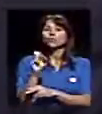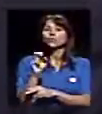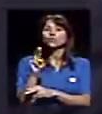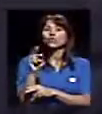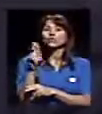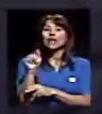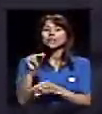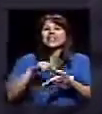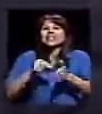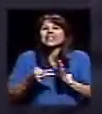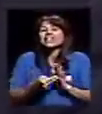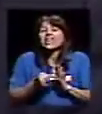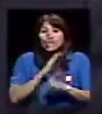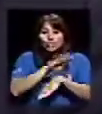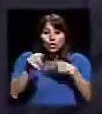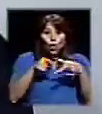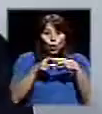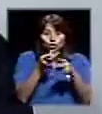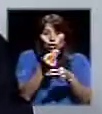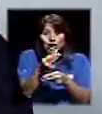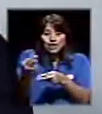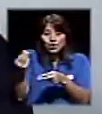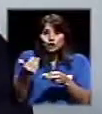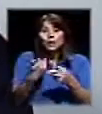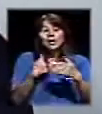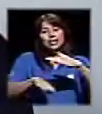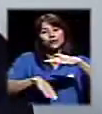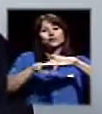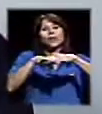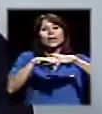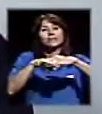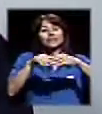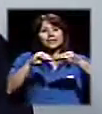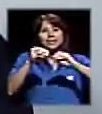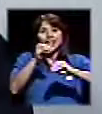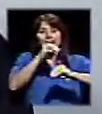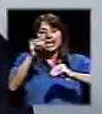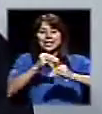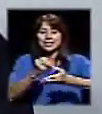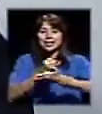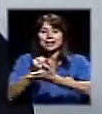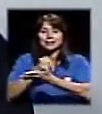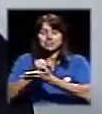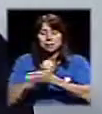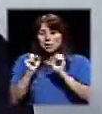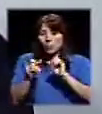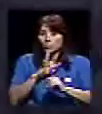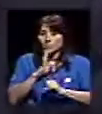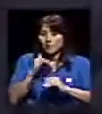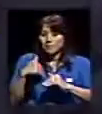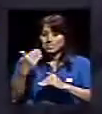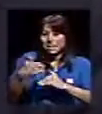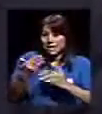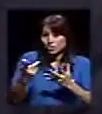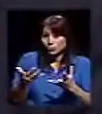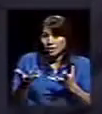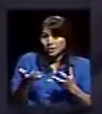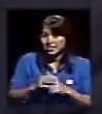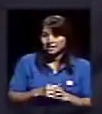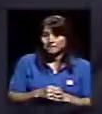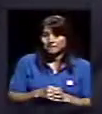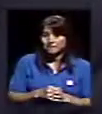interés de todos los créditos de este país. De eso podríamos hablar un poco más en detalle más adelante, si a usted le parece. Podría